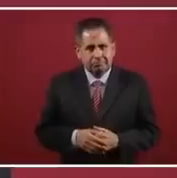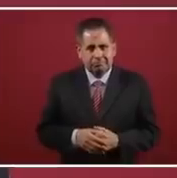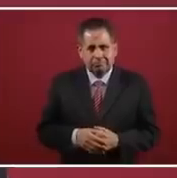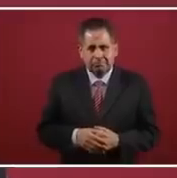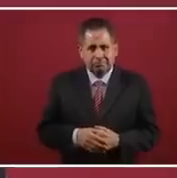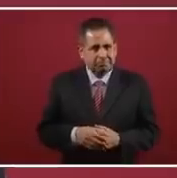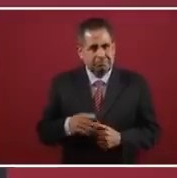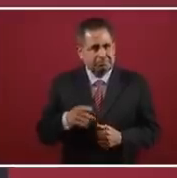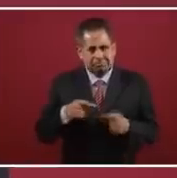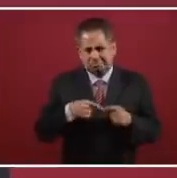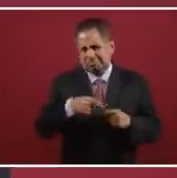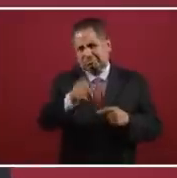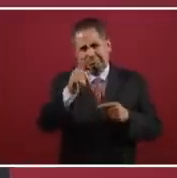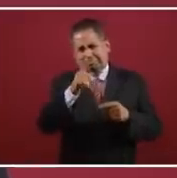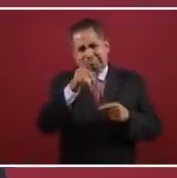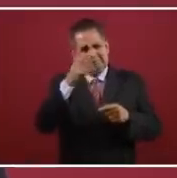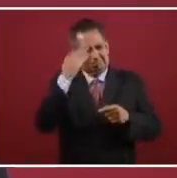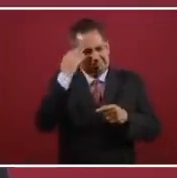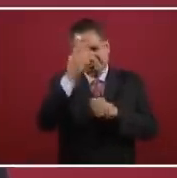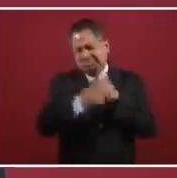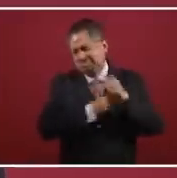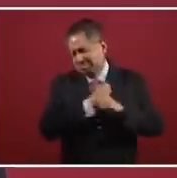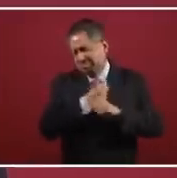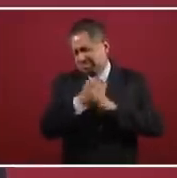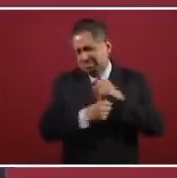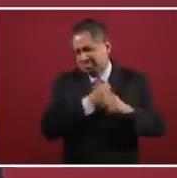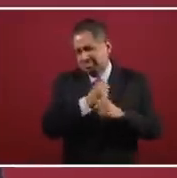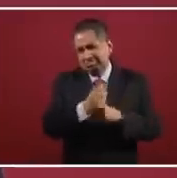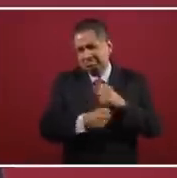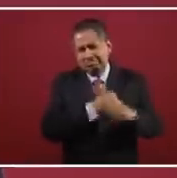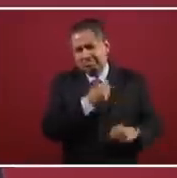en 1 millón de vidas o de generaciones.